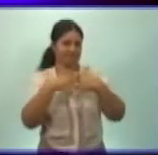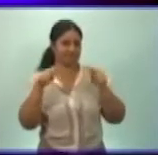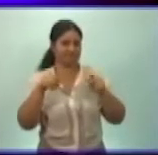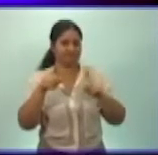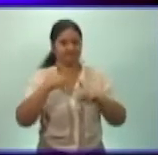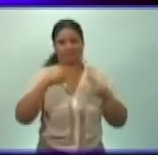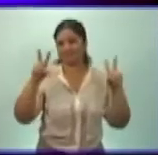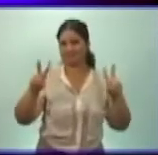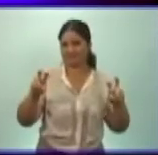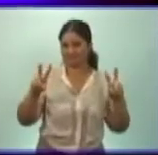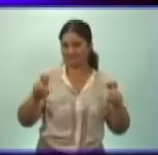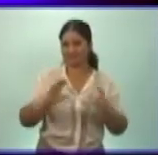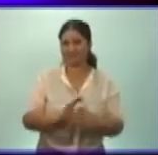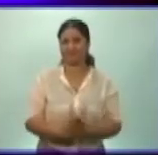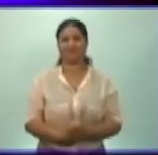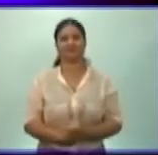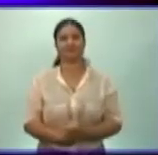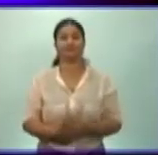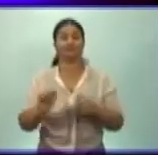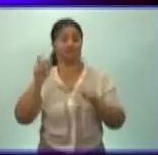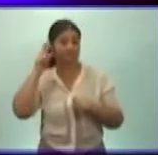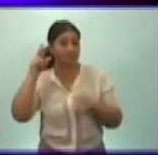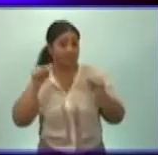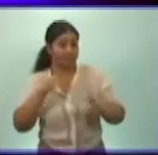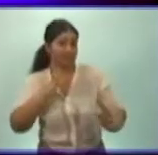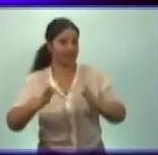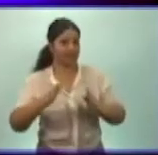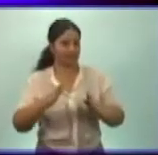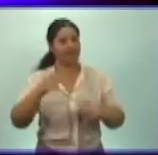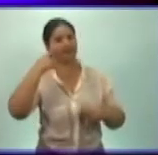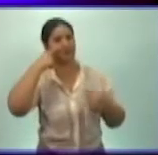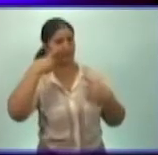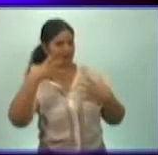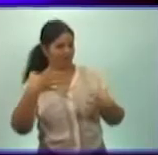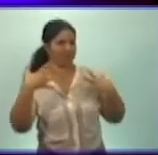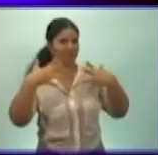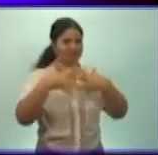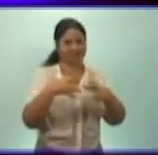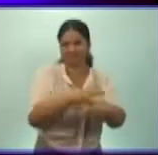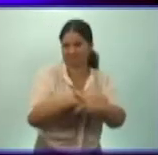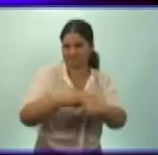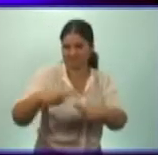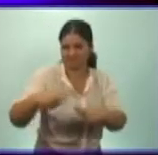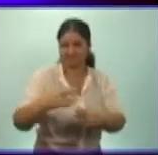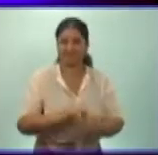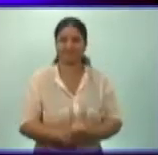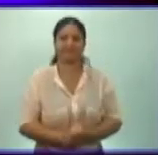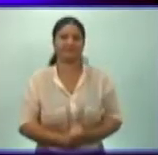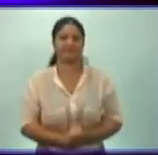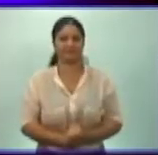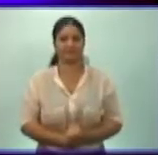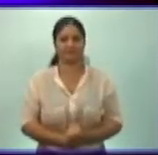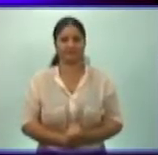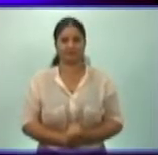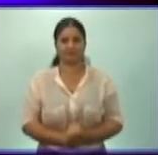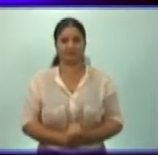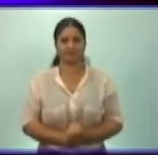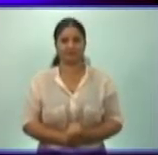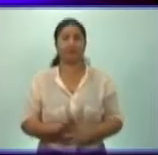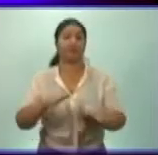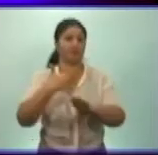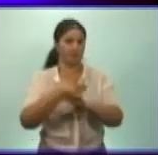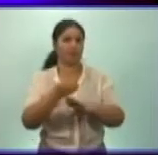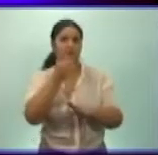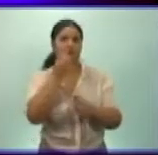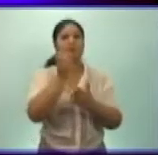con respecto a esta etapa histórica a la que estamos haciendo referencia. Y por supuesto, los invito a tomar